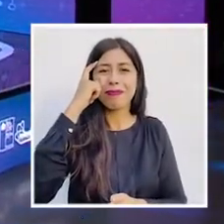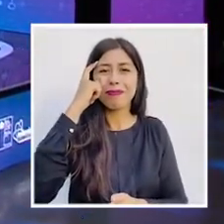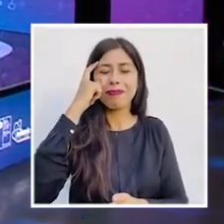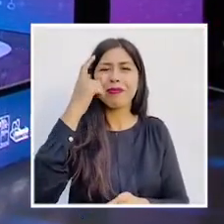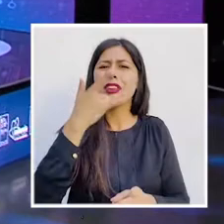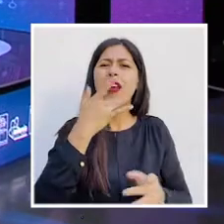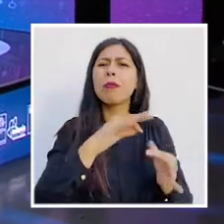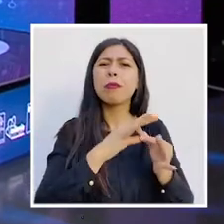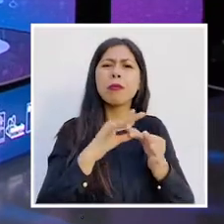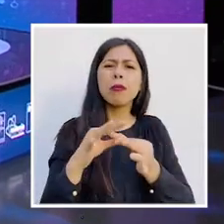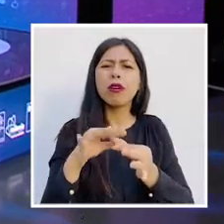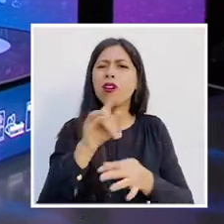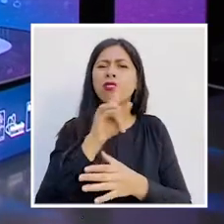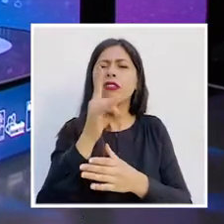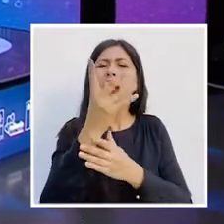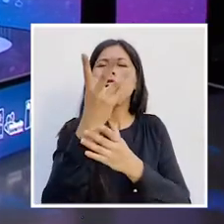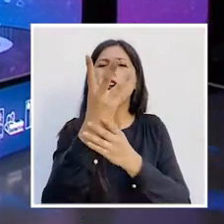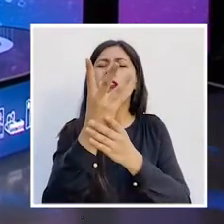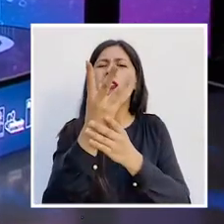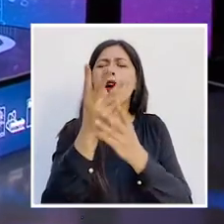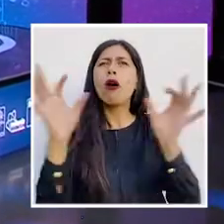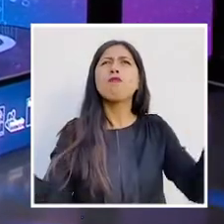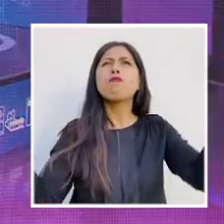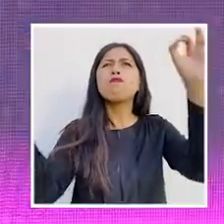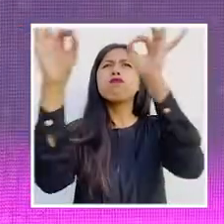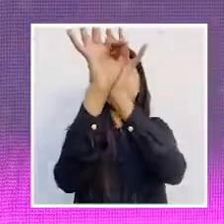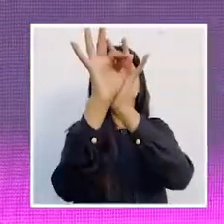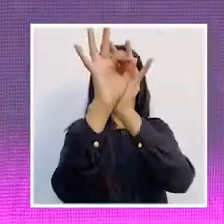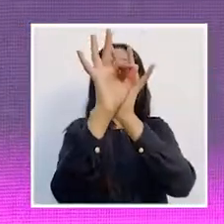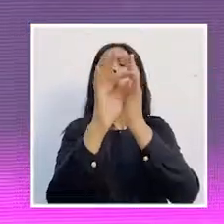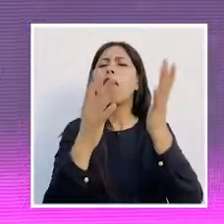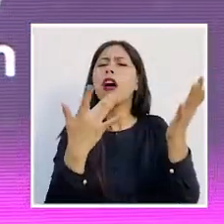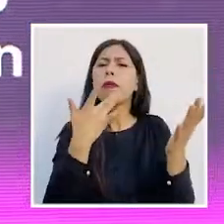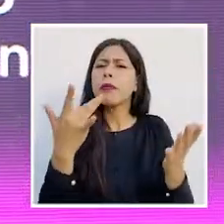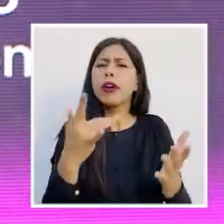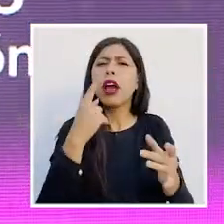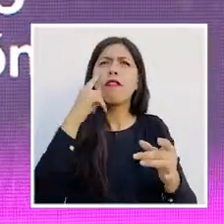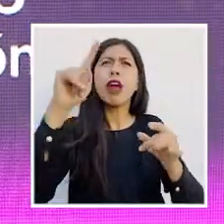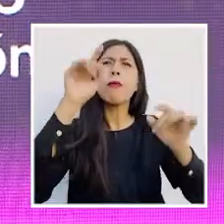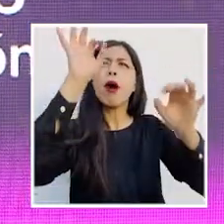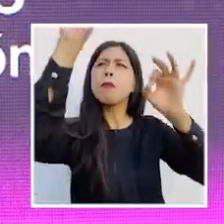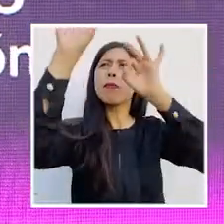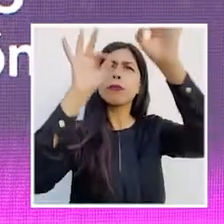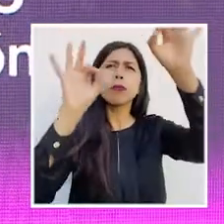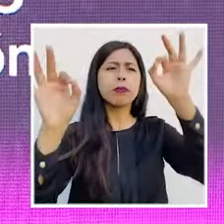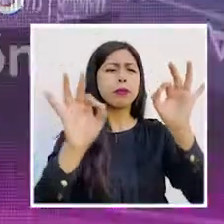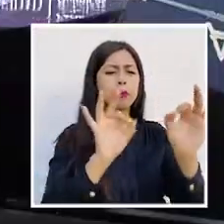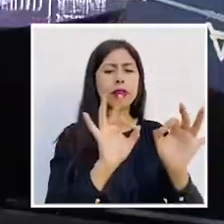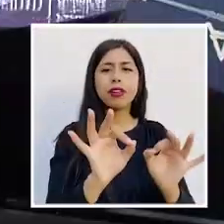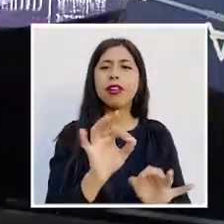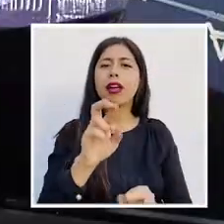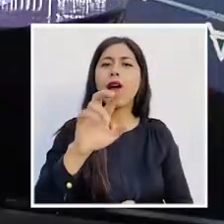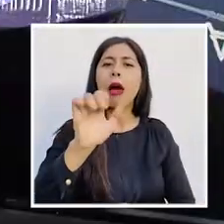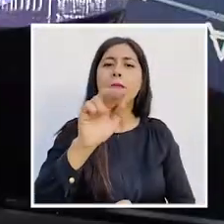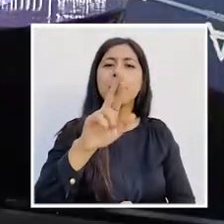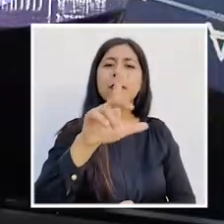segundos. ¿Por qué no desaparece completamente la luz del Sol, sino que vemos estas perlas de Bailey?